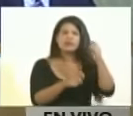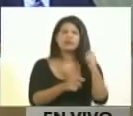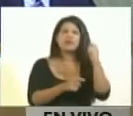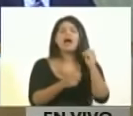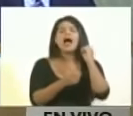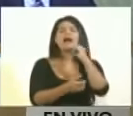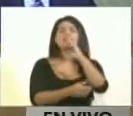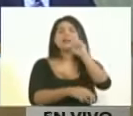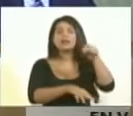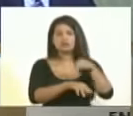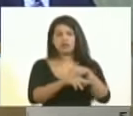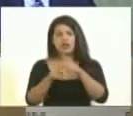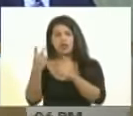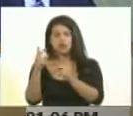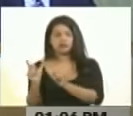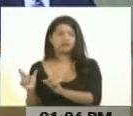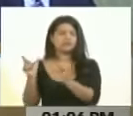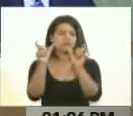por la parte opositora,